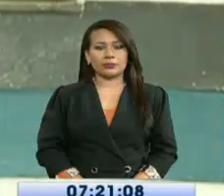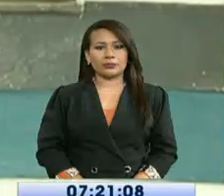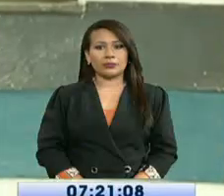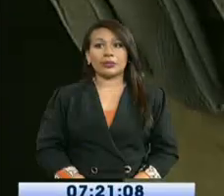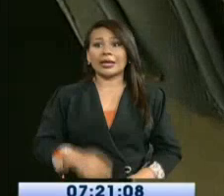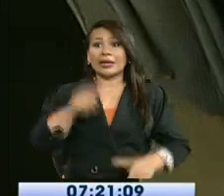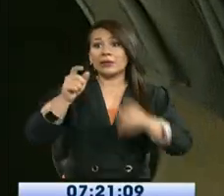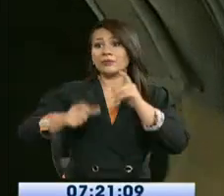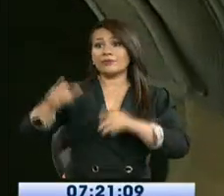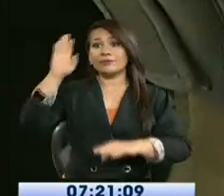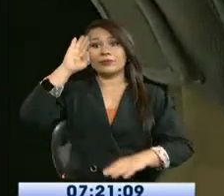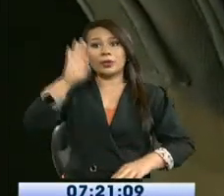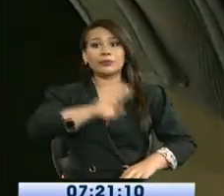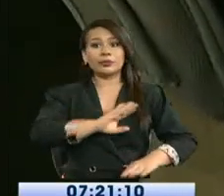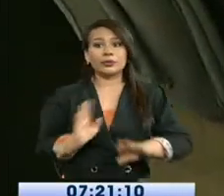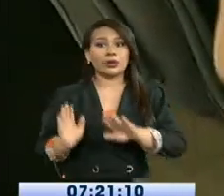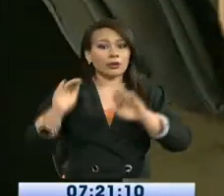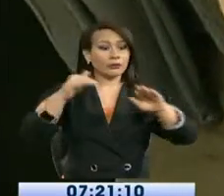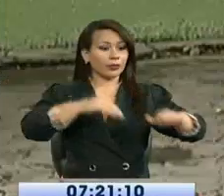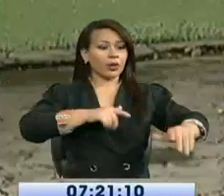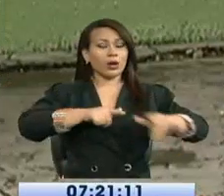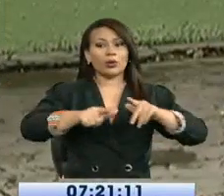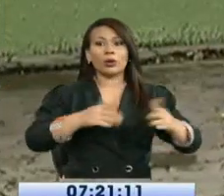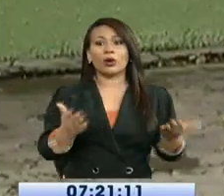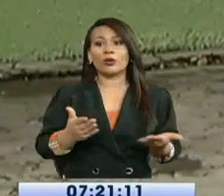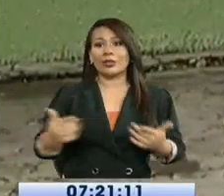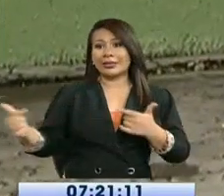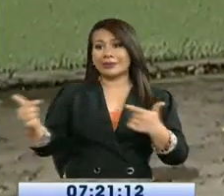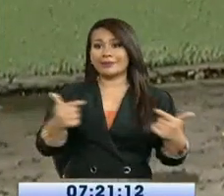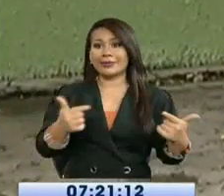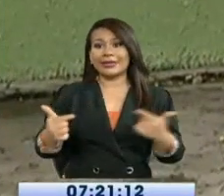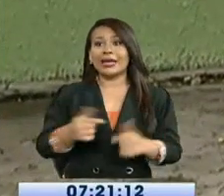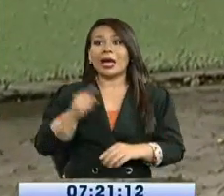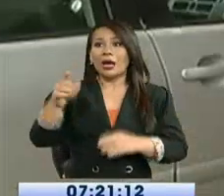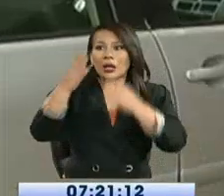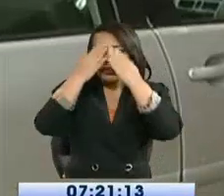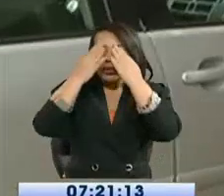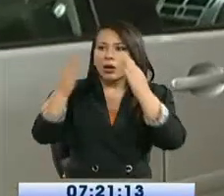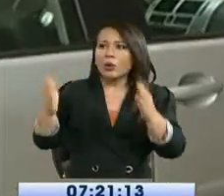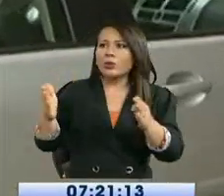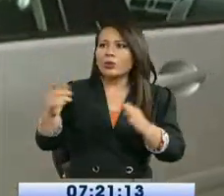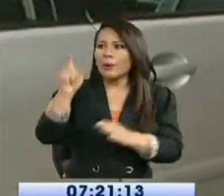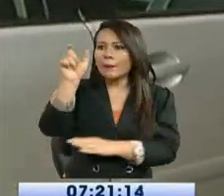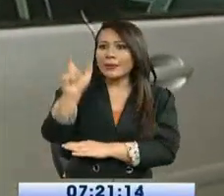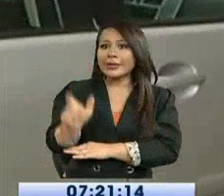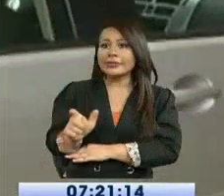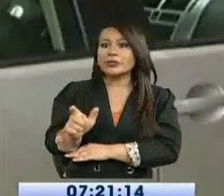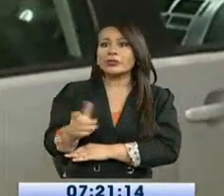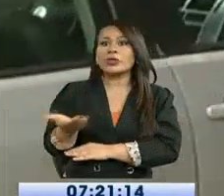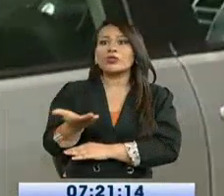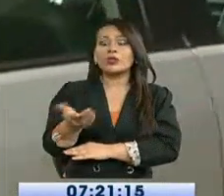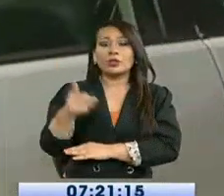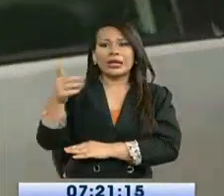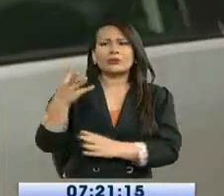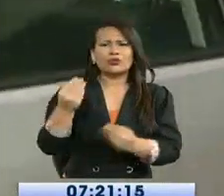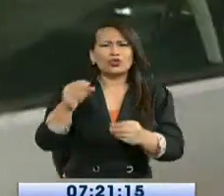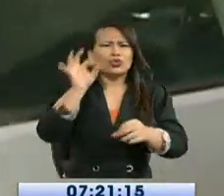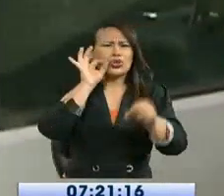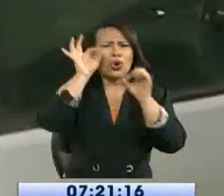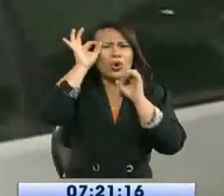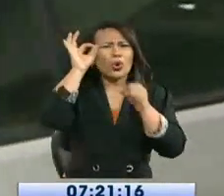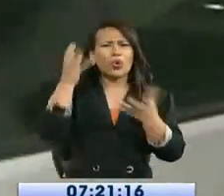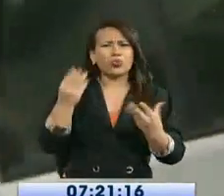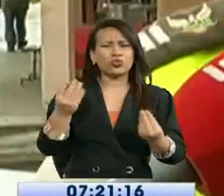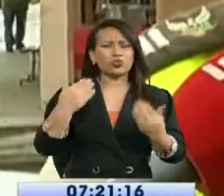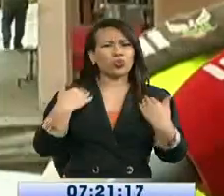Los agentes policiales acudieron hasta el sitio donde se produjo la riña. Allí descubrieron la presencia del ciudadano, el cual presentaba diversas heridas